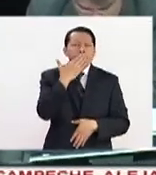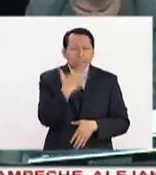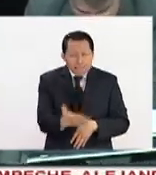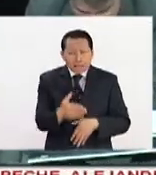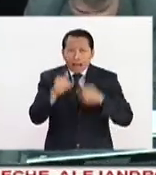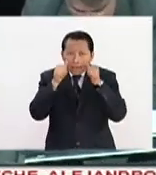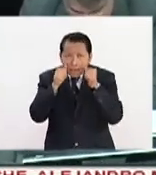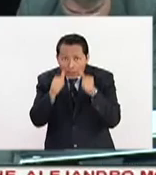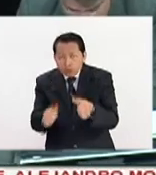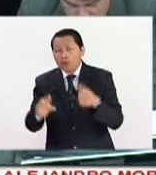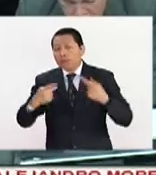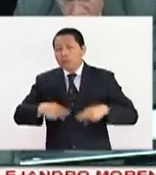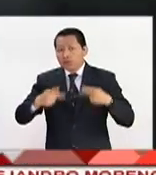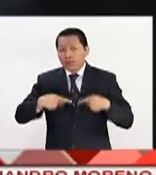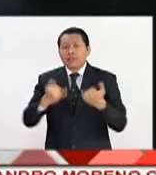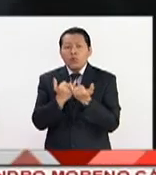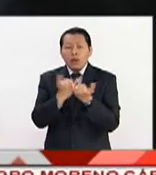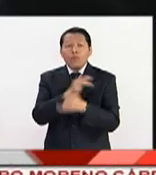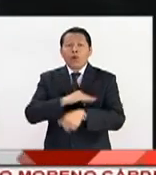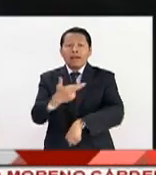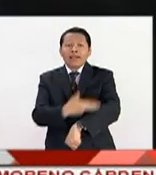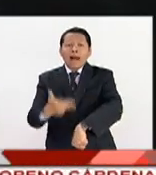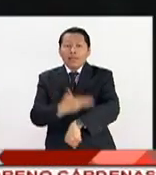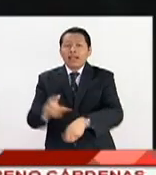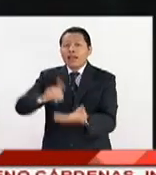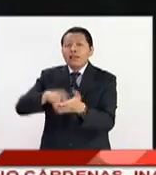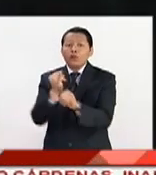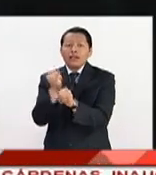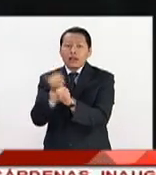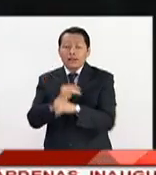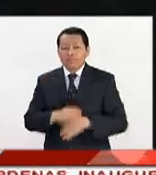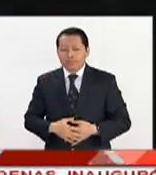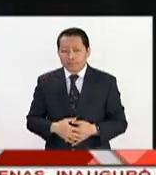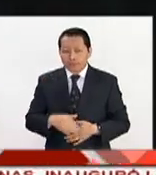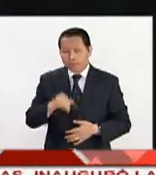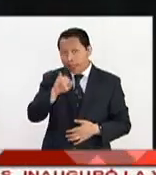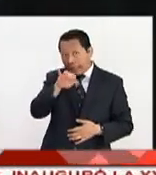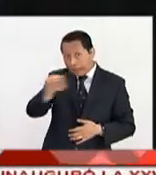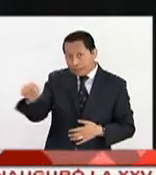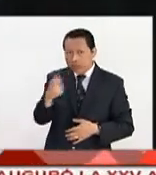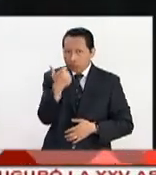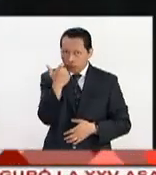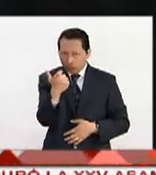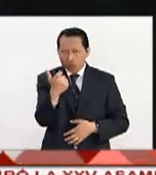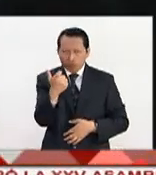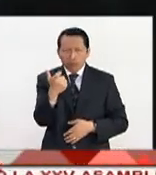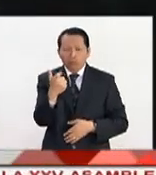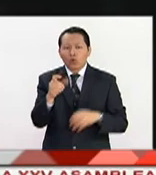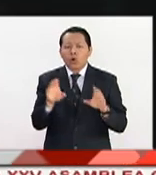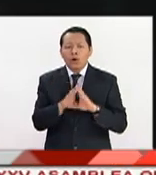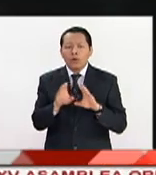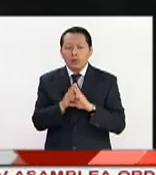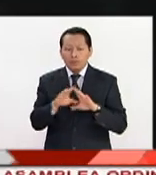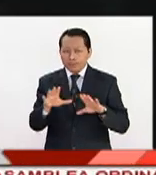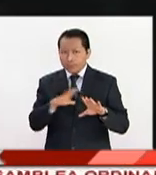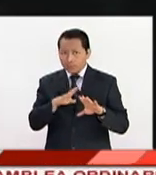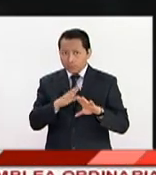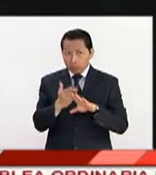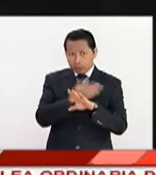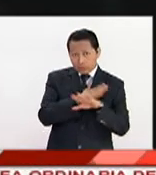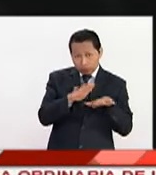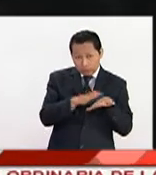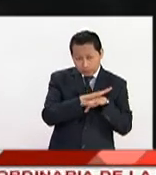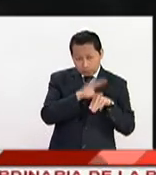y digitalización de trámites. El estado que guardan las finanzas del IMSS tuvo una modificación para